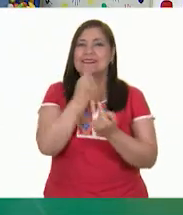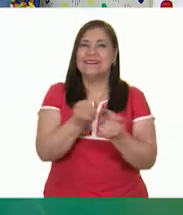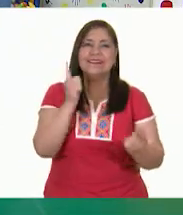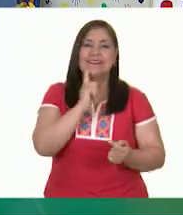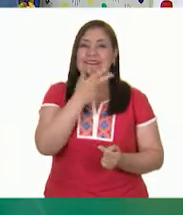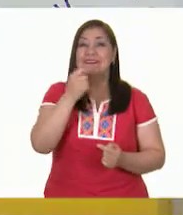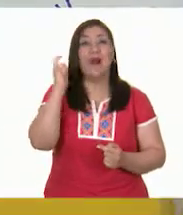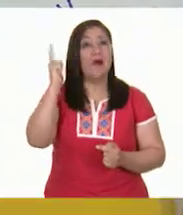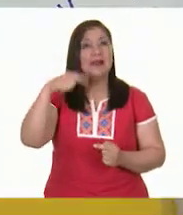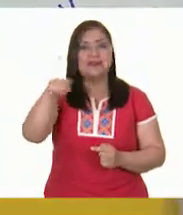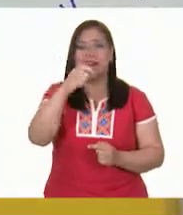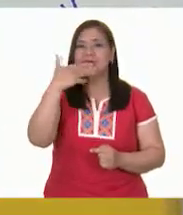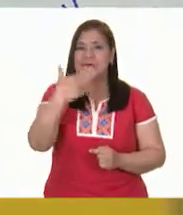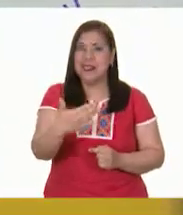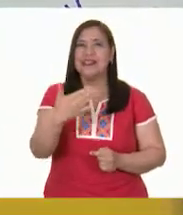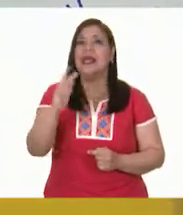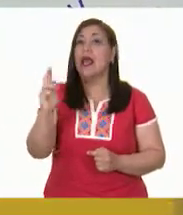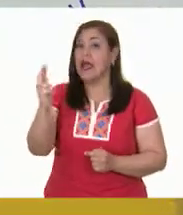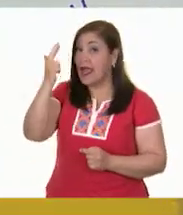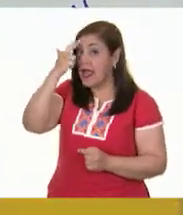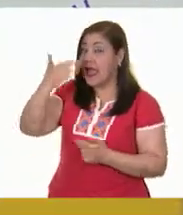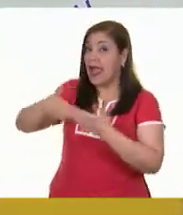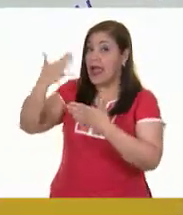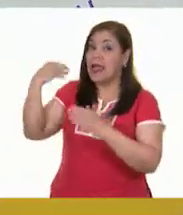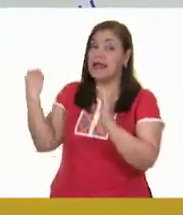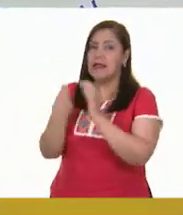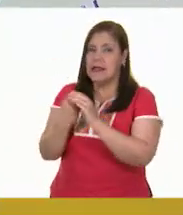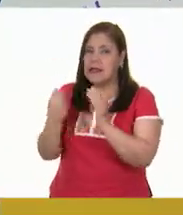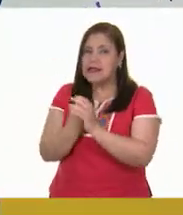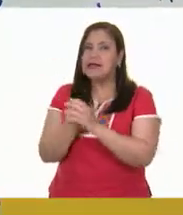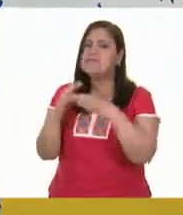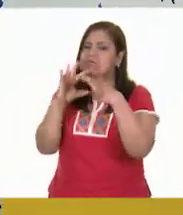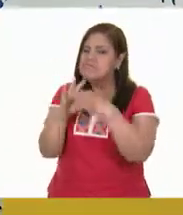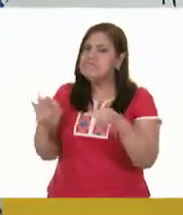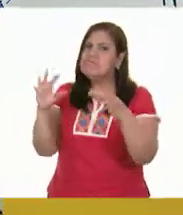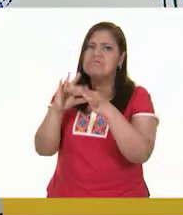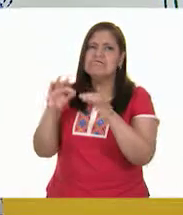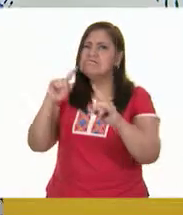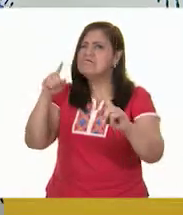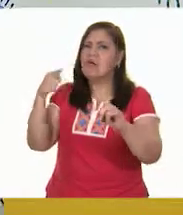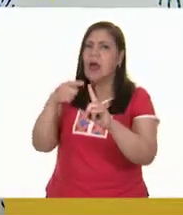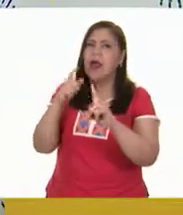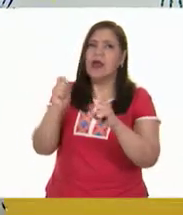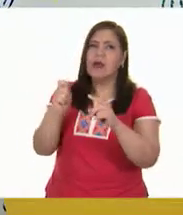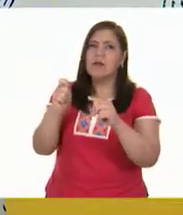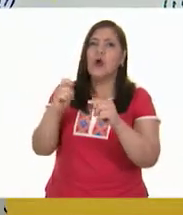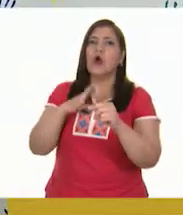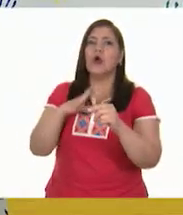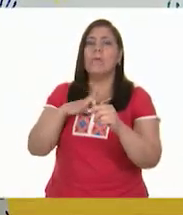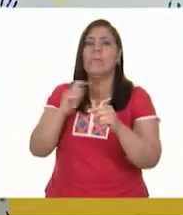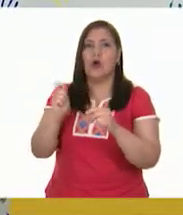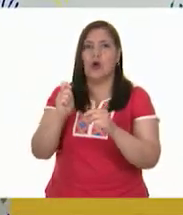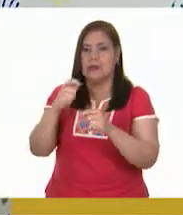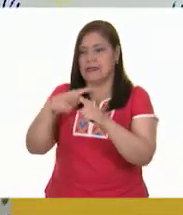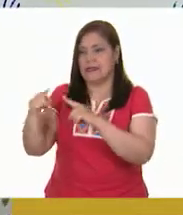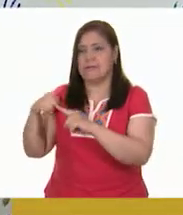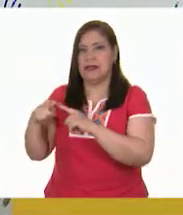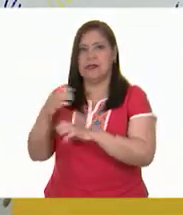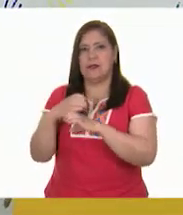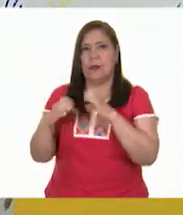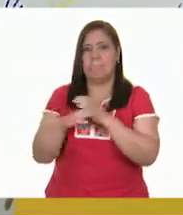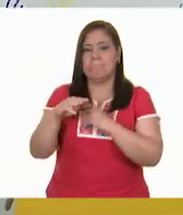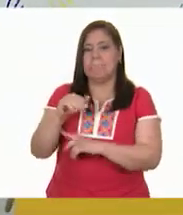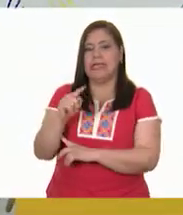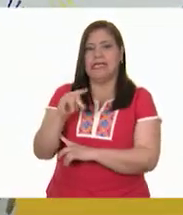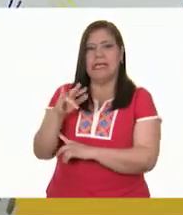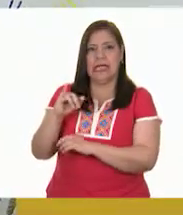bien. ¿Recuerdas que la clase pasada estábamos viendo cómo cambian los estados de la materia de acuerdo a